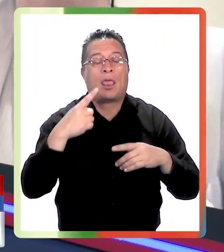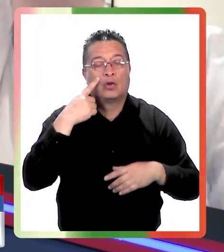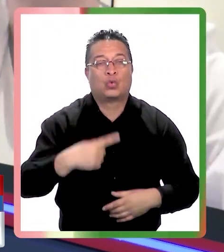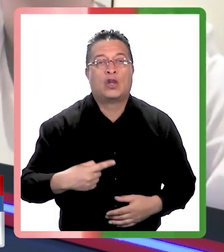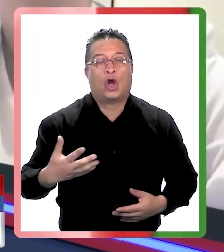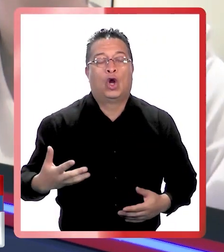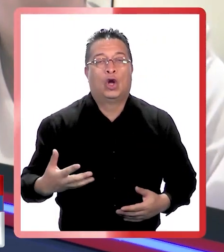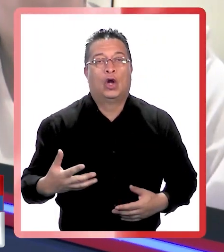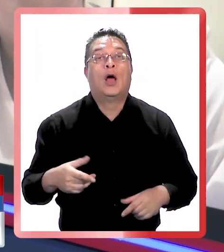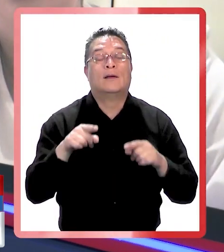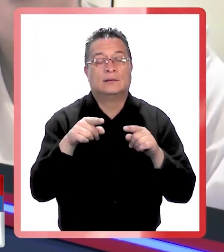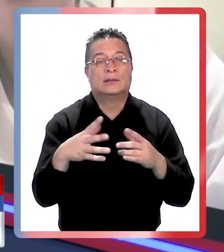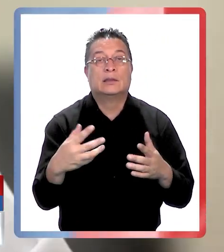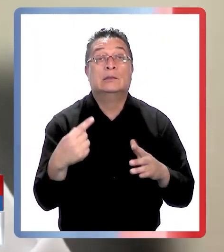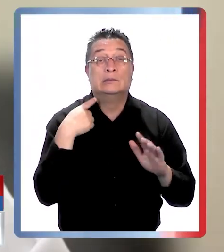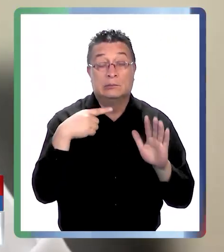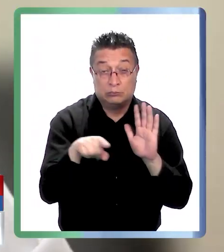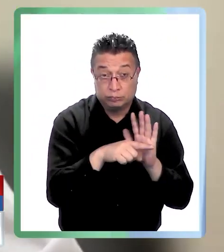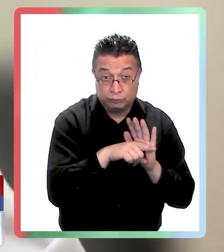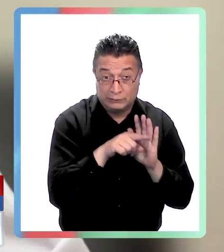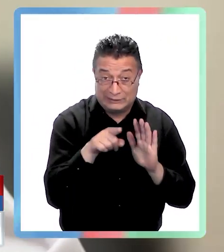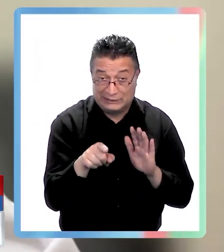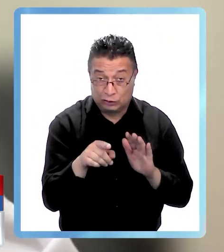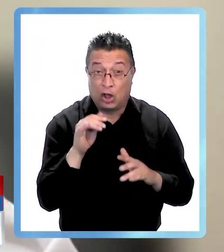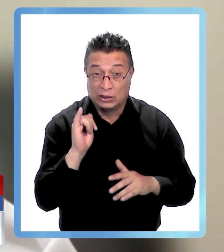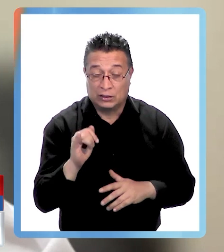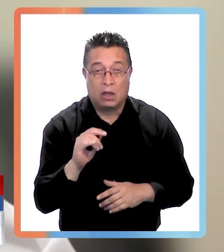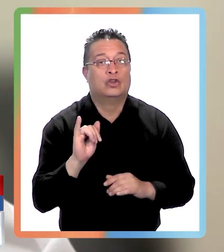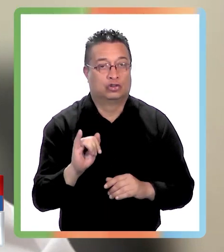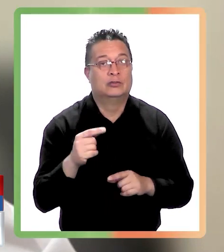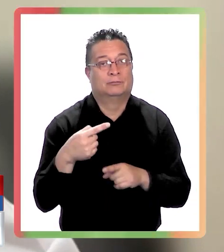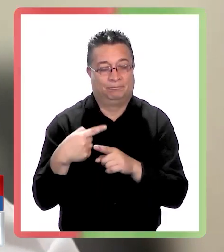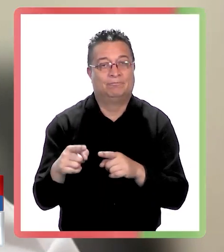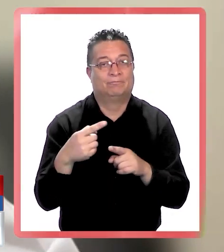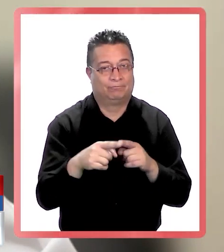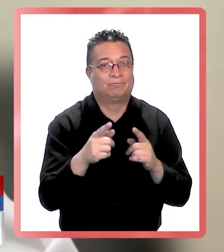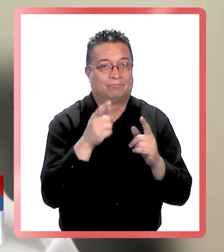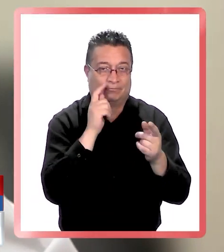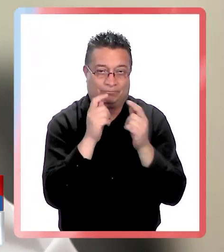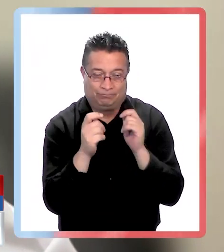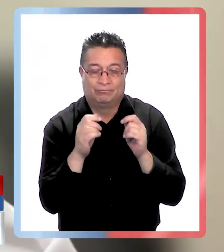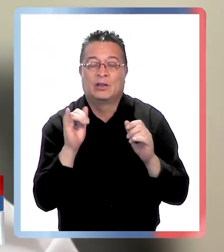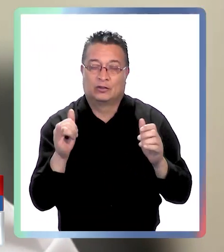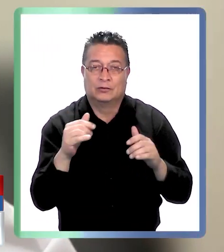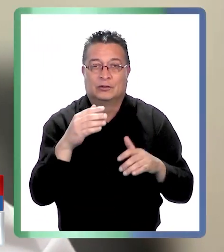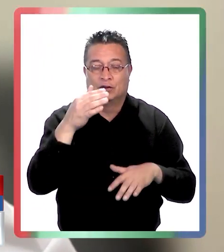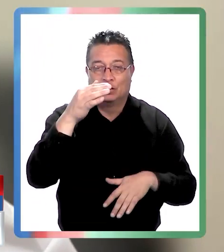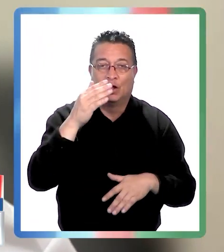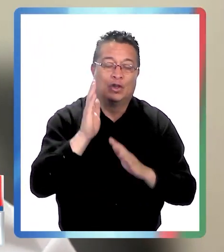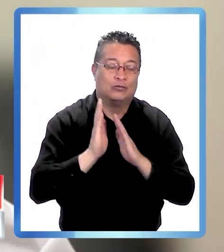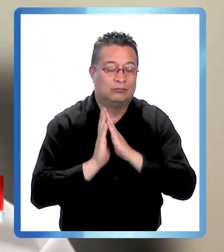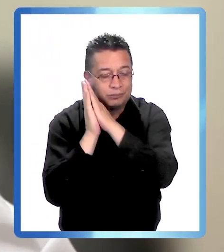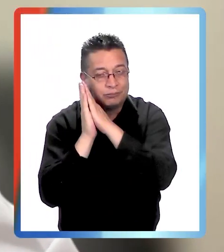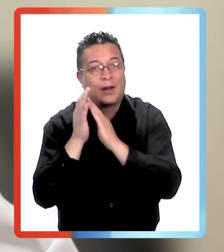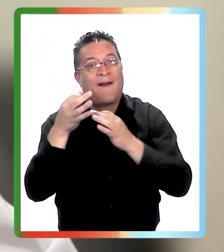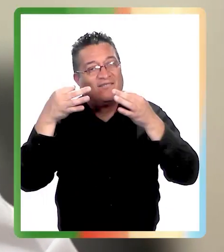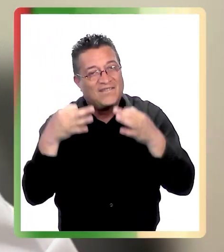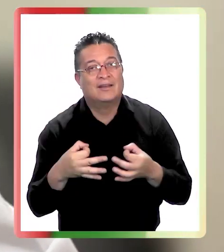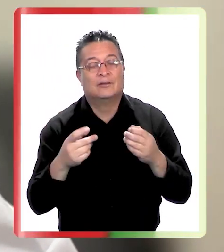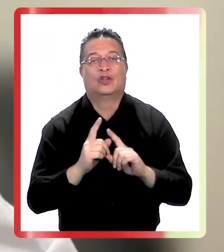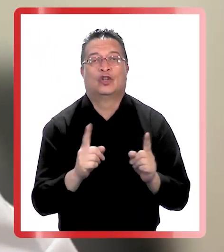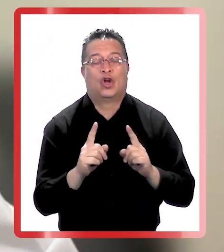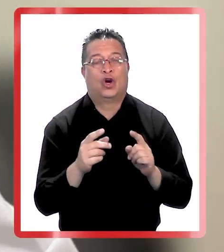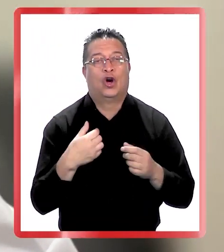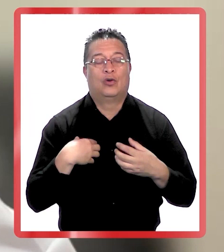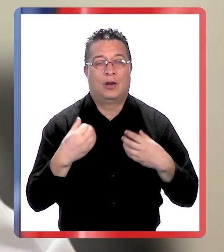qué consecuencias conlleva eso? Hay distintos riesgos de tener patologías del sueño o de no dormir bien, ¿cierto? Y tener un